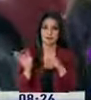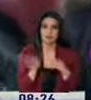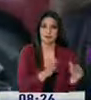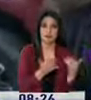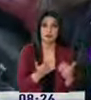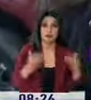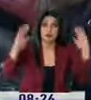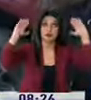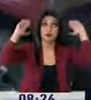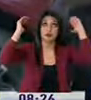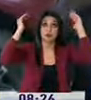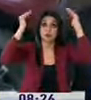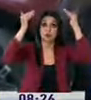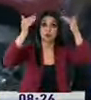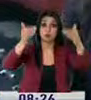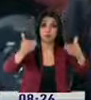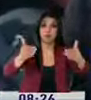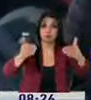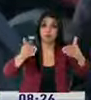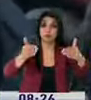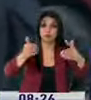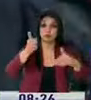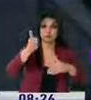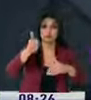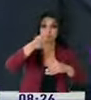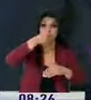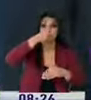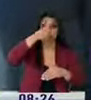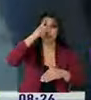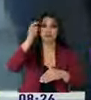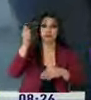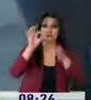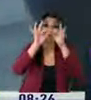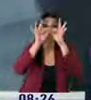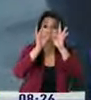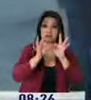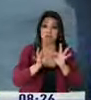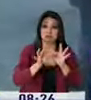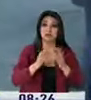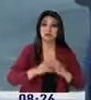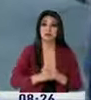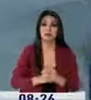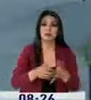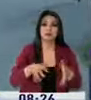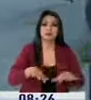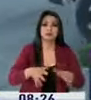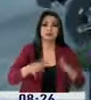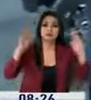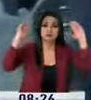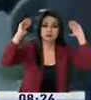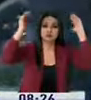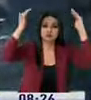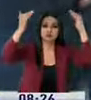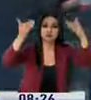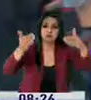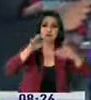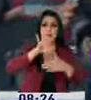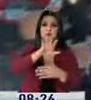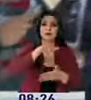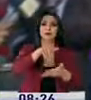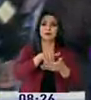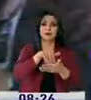mira, esta cubierta que están realizando los señores de Santo Domingo. Es una cubierta que aproximadamente cubre 4.500